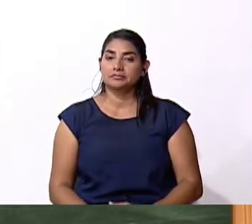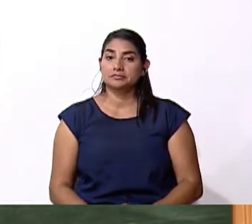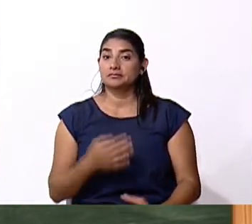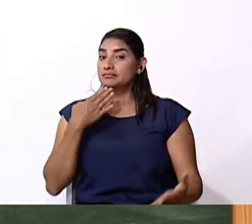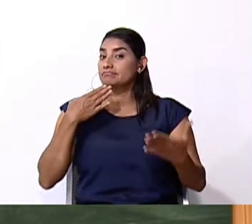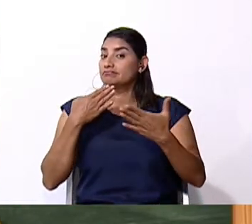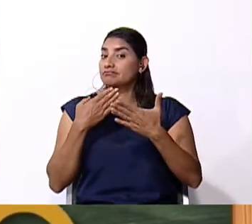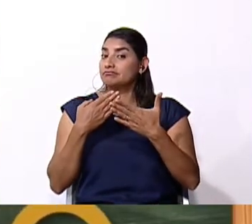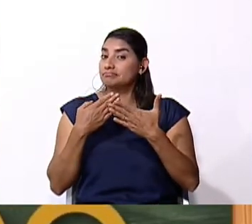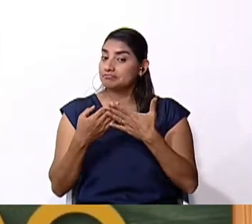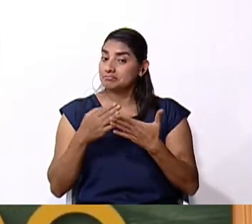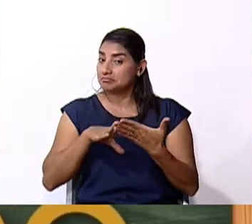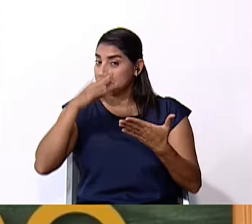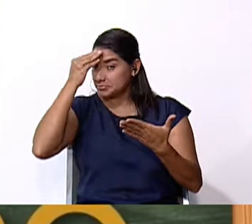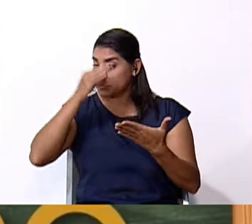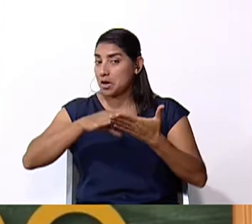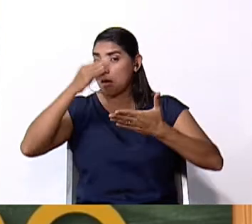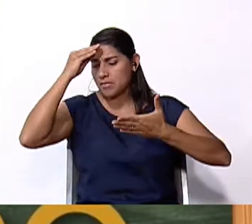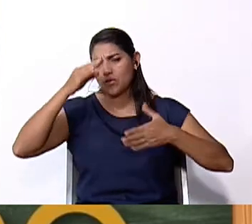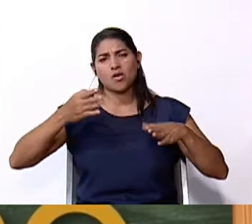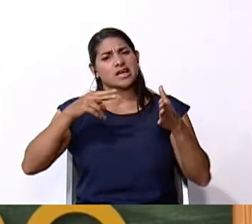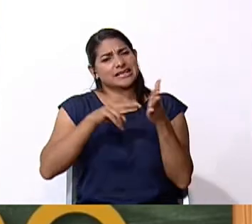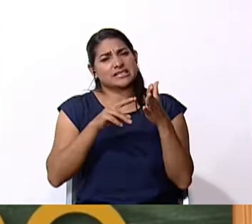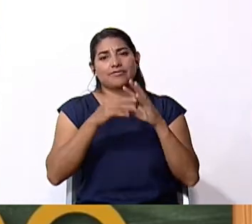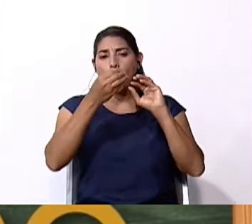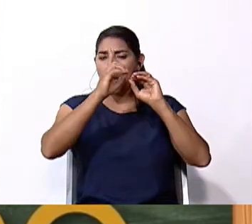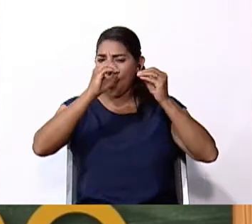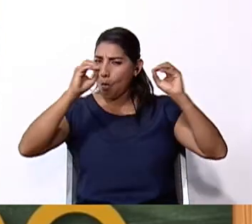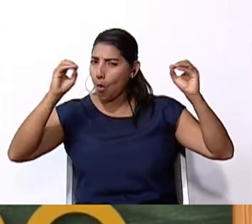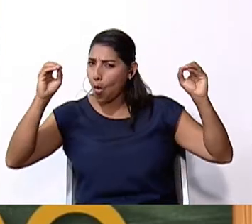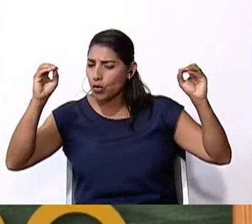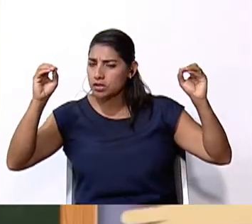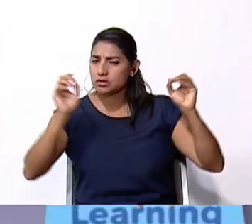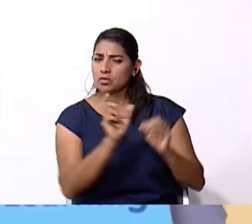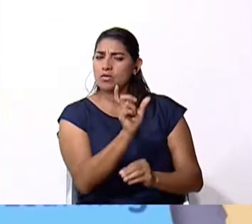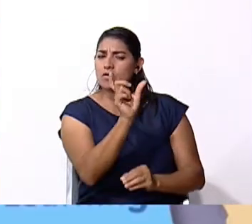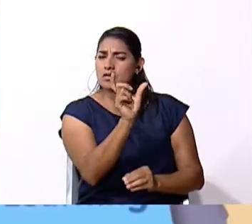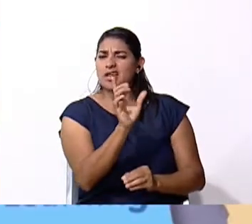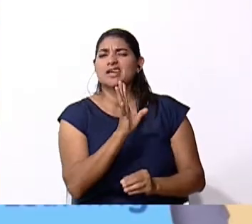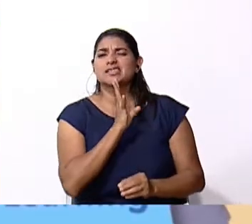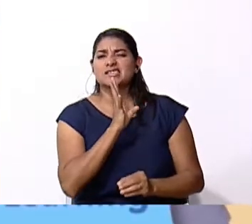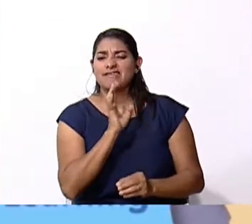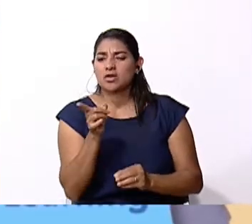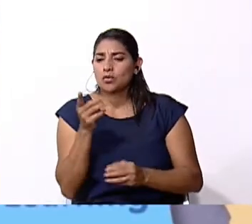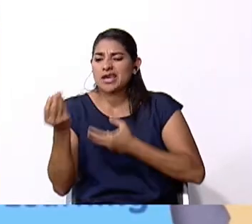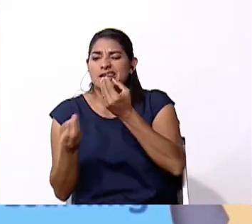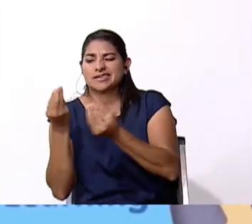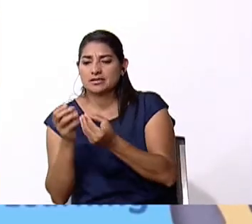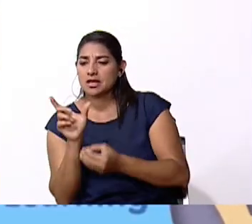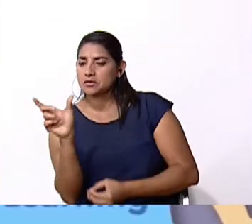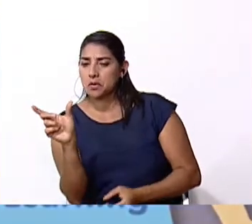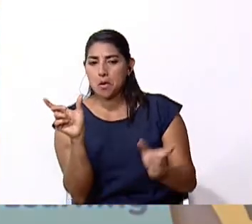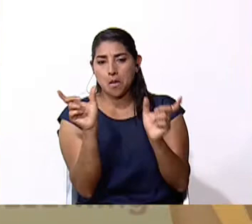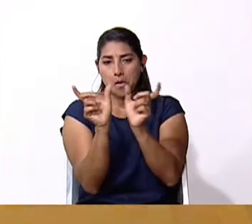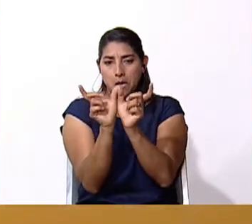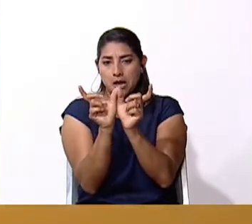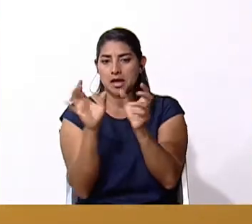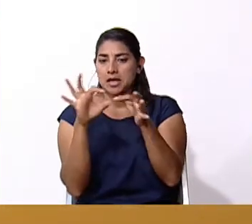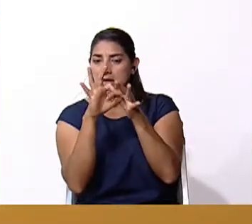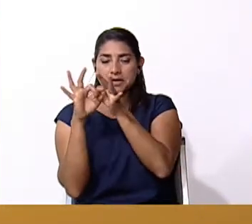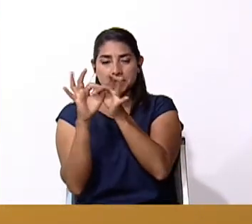Bueno, ya hemos aprendido lo que es la oración, el sujeto y el predicado, y sus